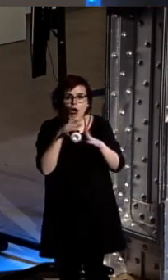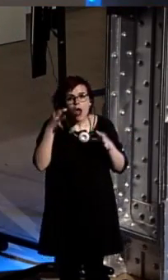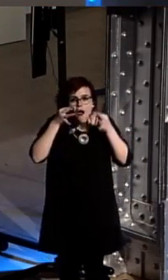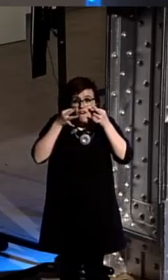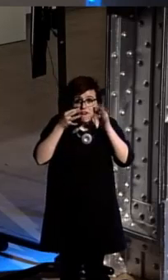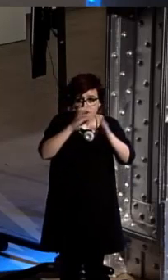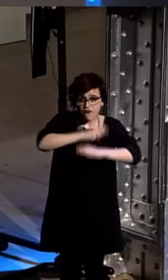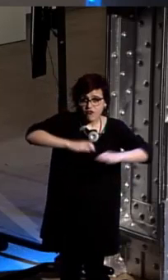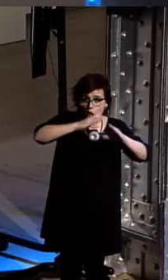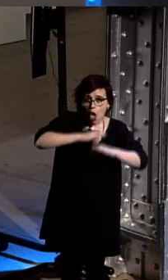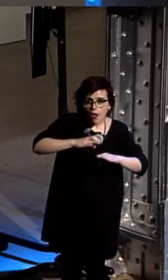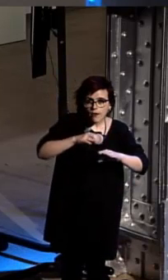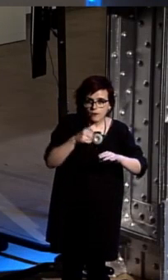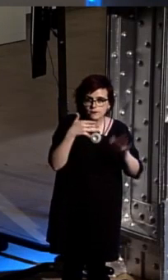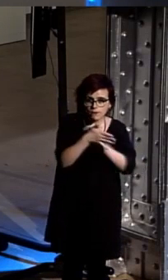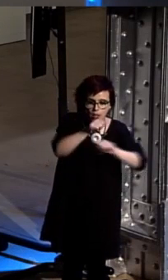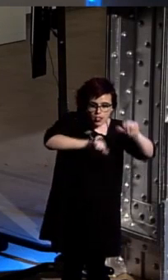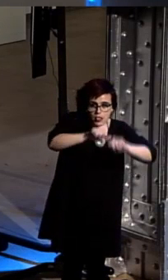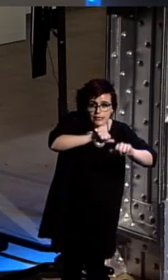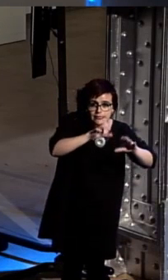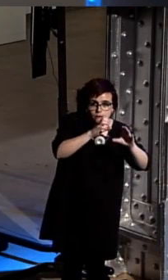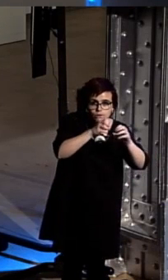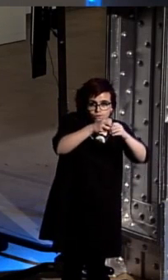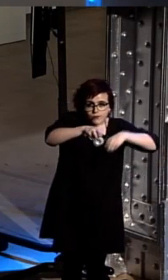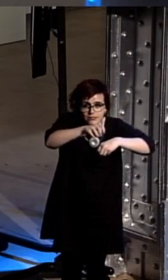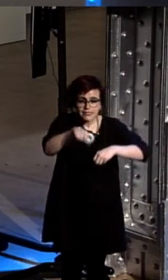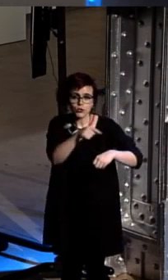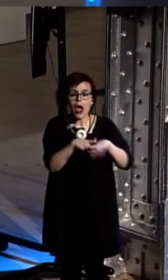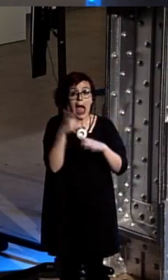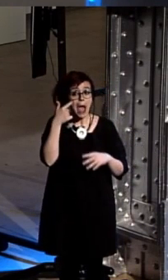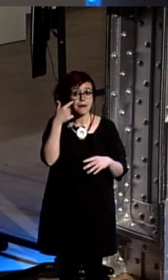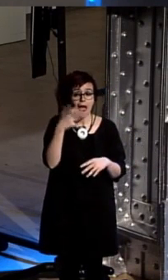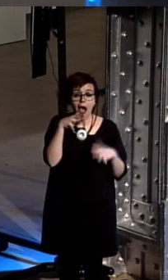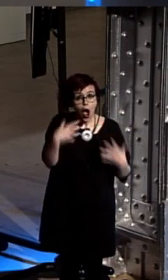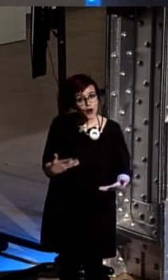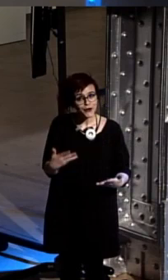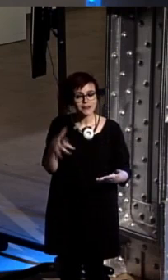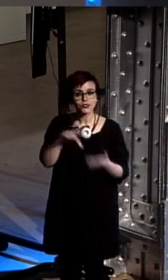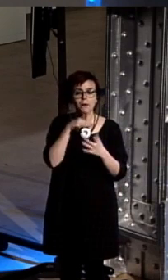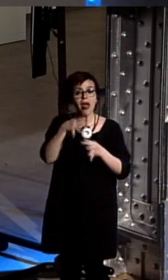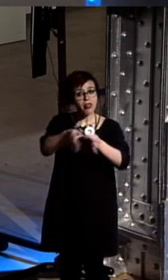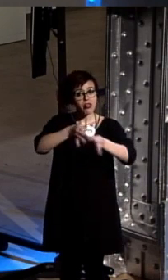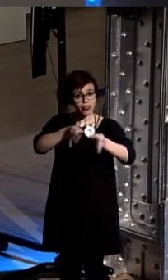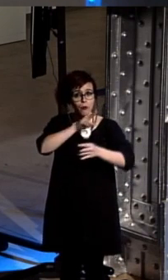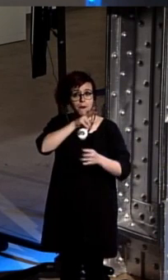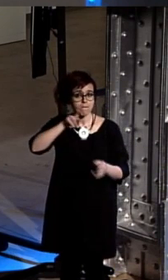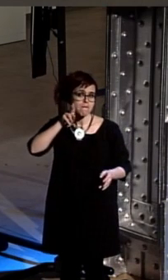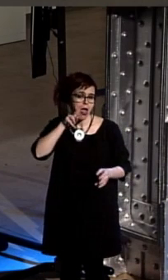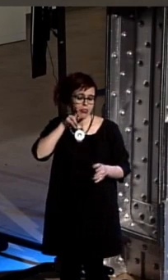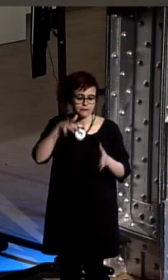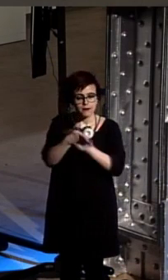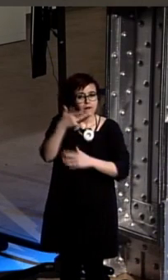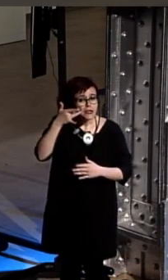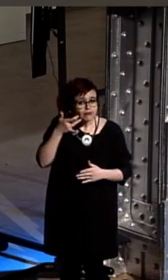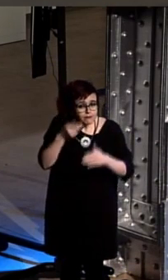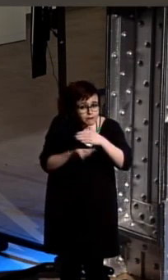Biológicamente, no sé. Ahora se hacen cosas parecidas, se puede cultivar, es decir, hay células madres que son células que tienen la capacidad de